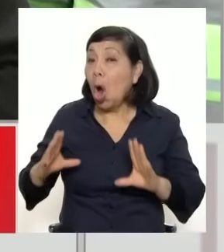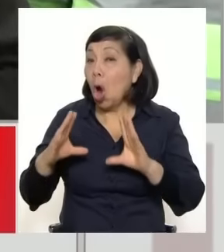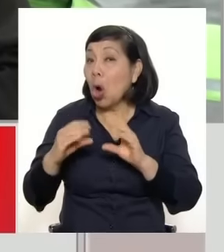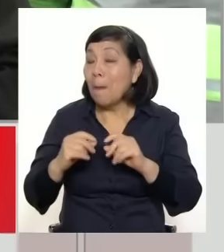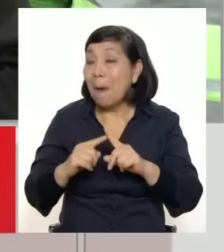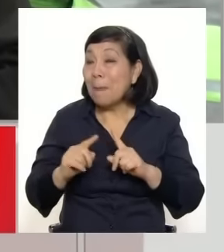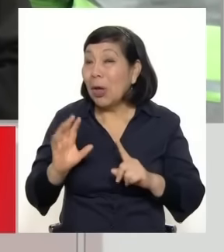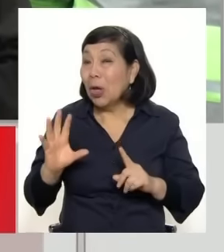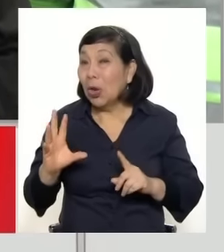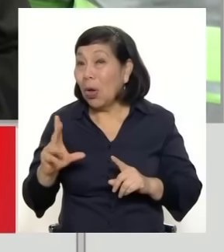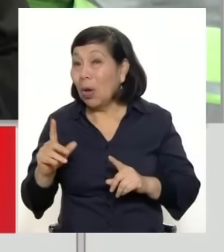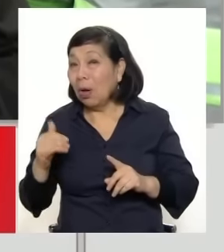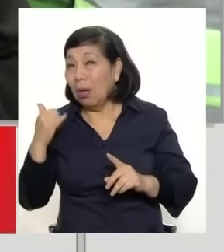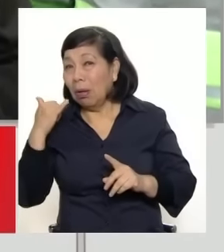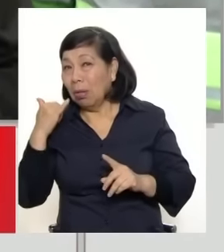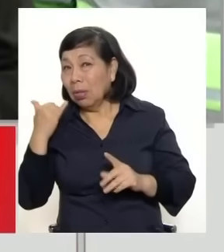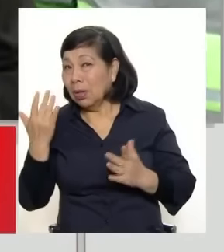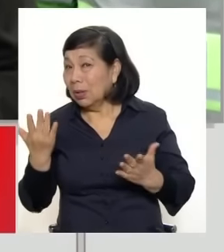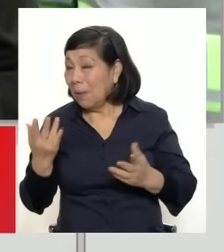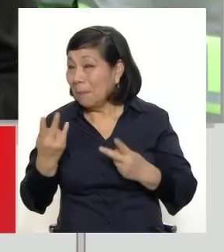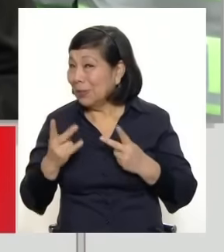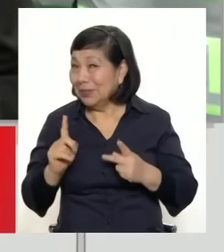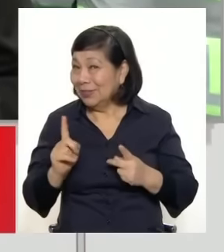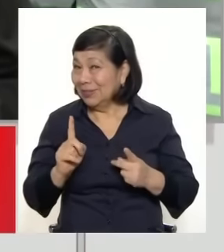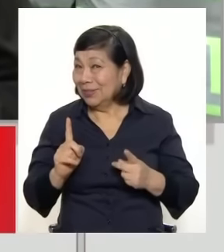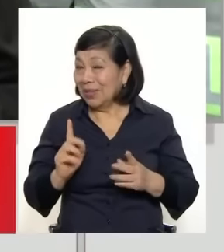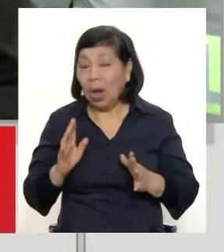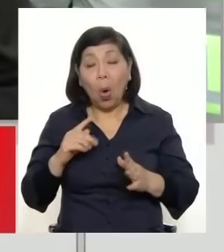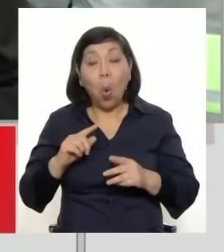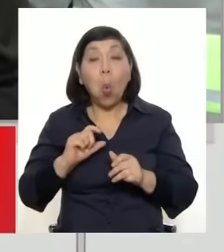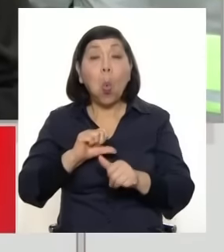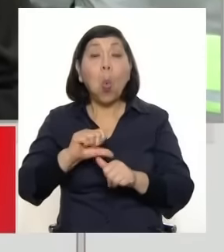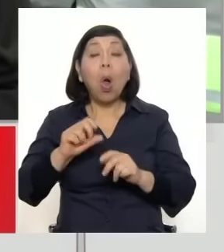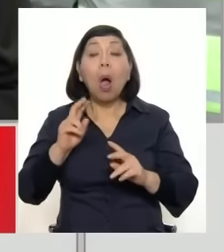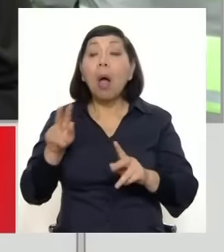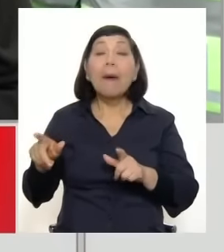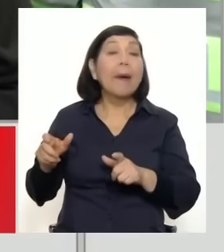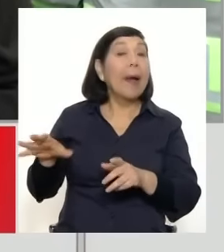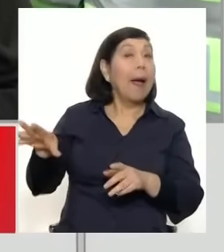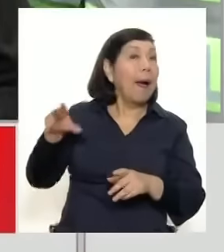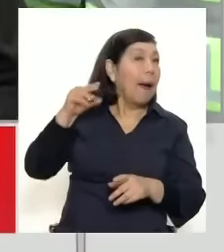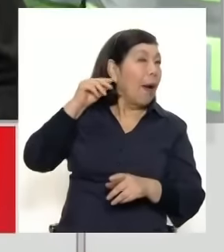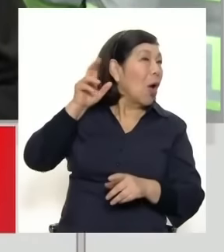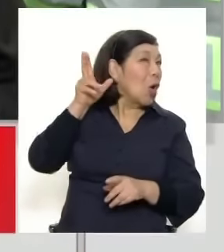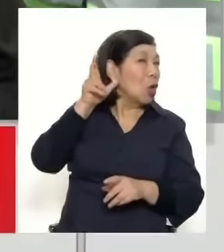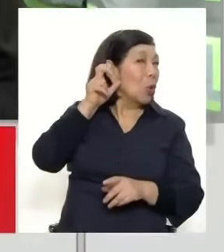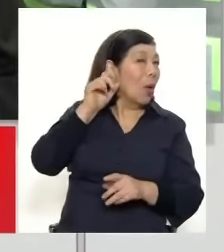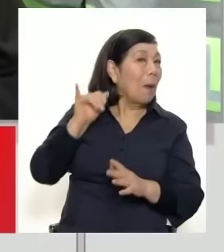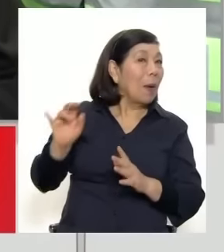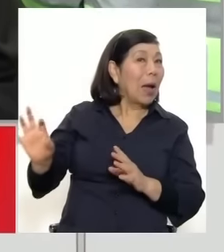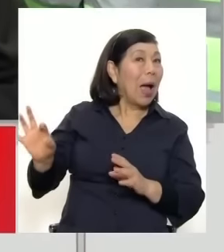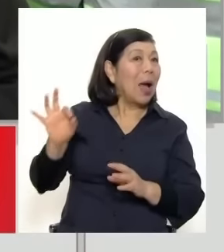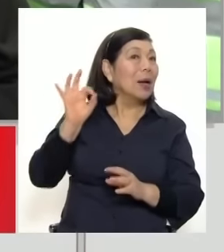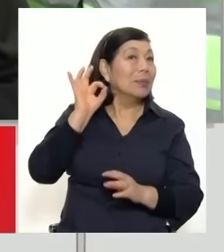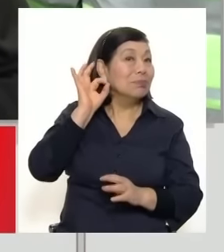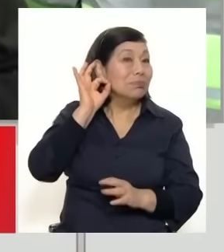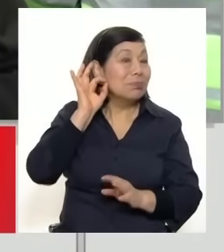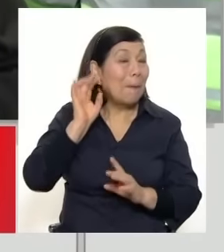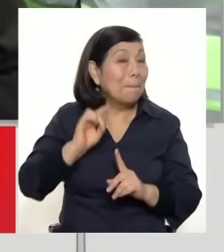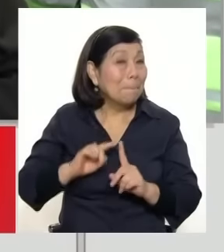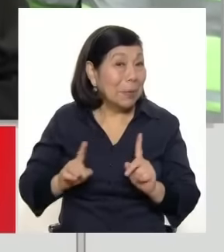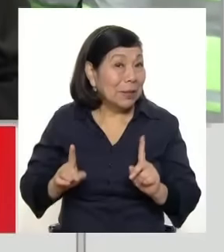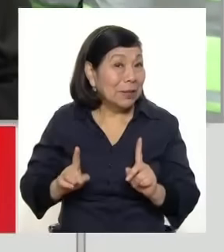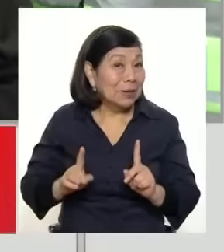pero el delincuente como tal no va a estar como visita. Puede estar a los alrededores para recibir el mensaje que le pudiera en